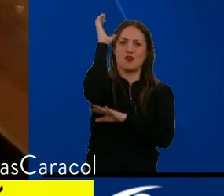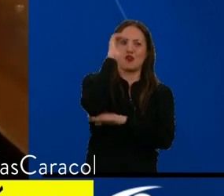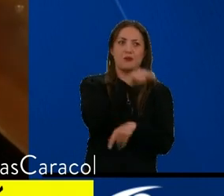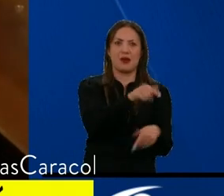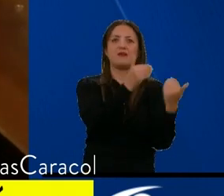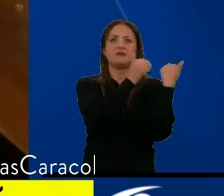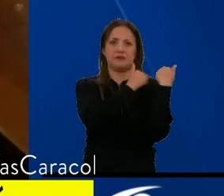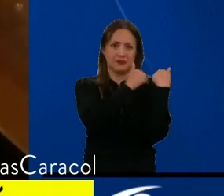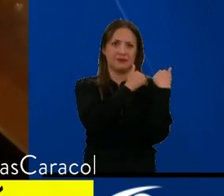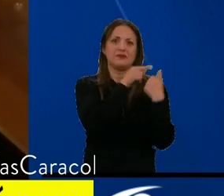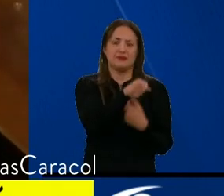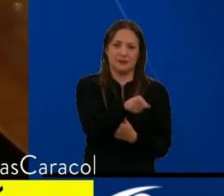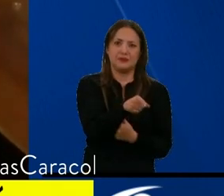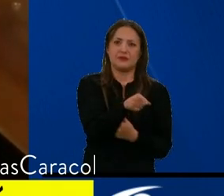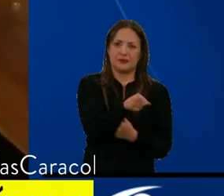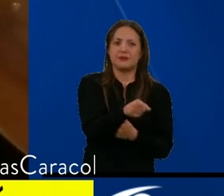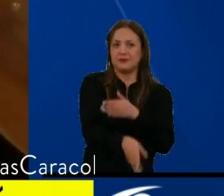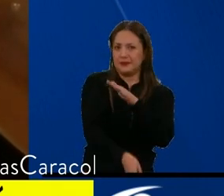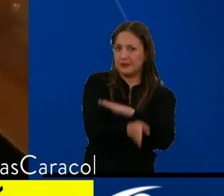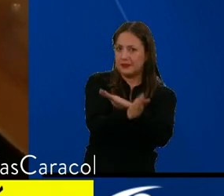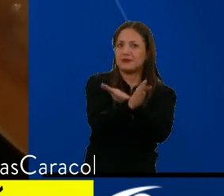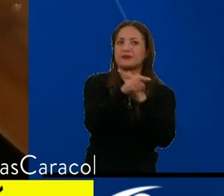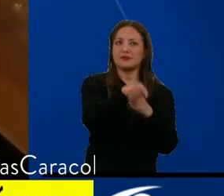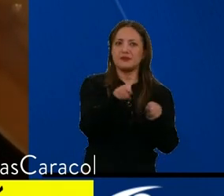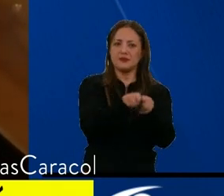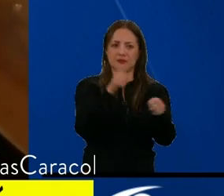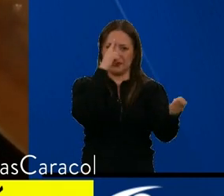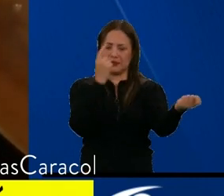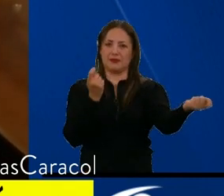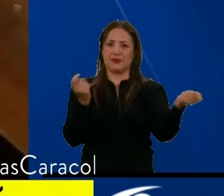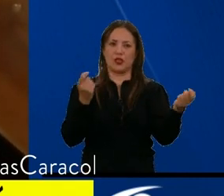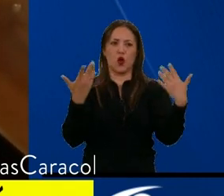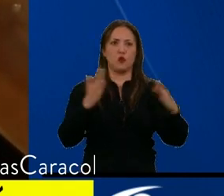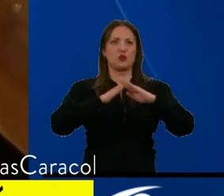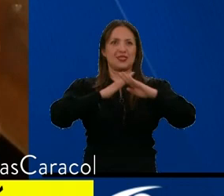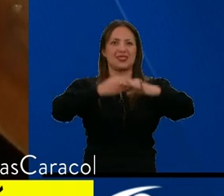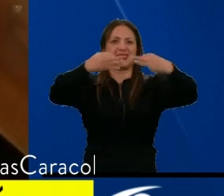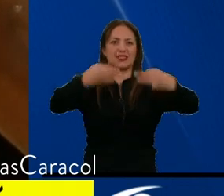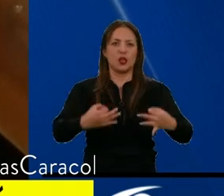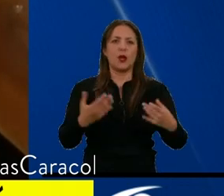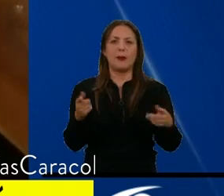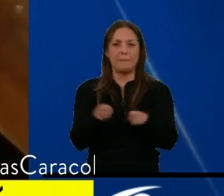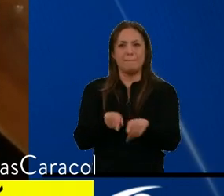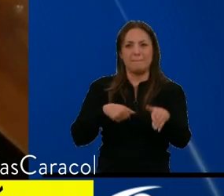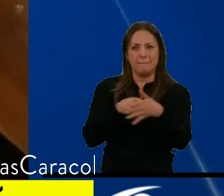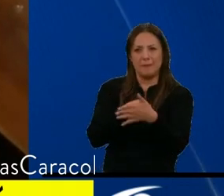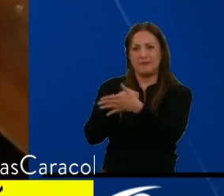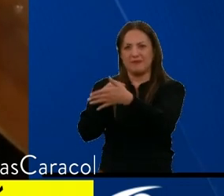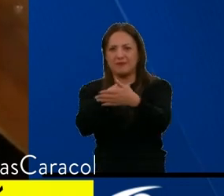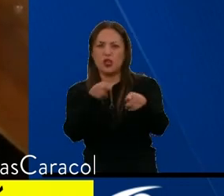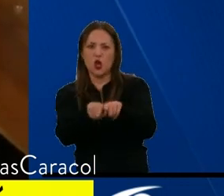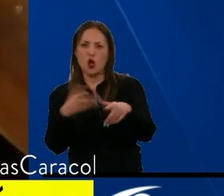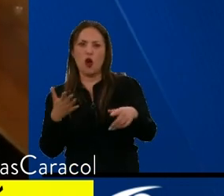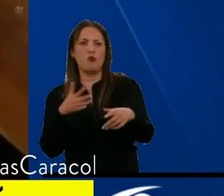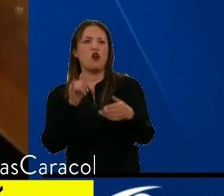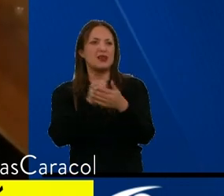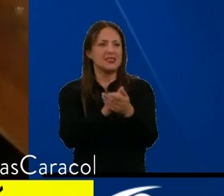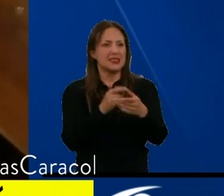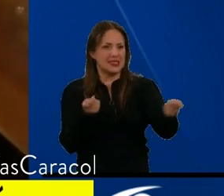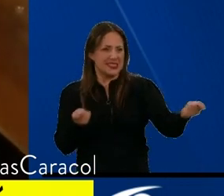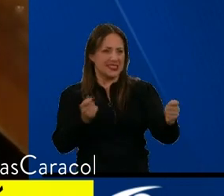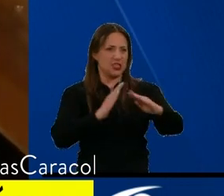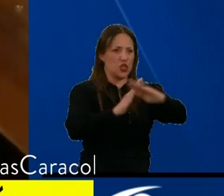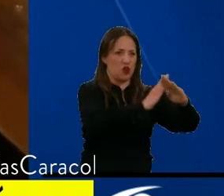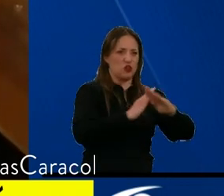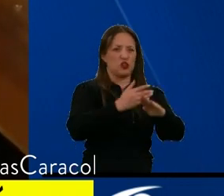manteniendo esa seguridad y seguir combatiendo, y seguir neutralizando, y seguir haciendo ese trabajo contra